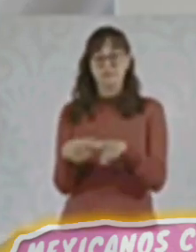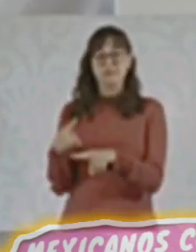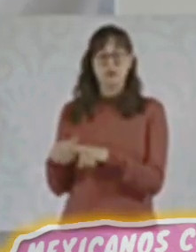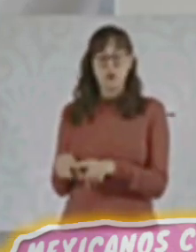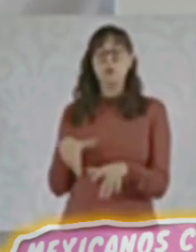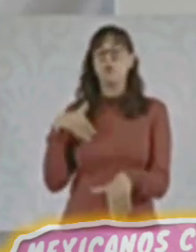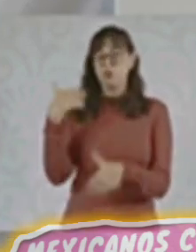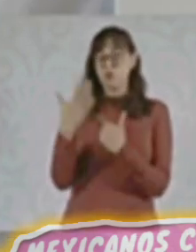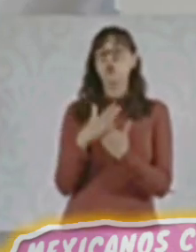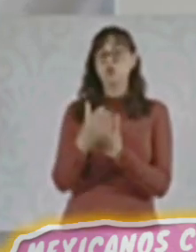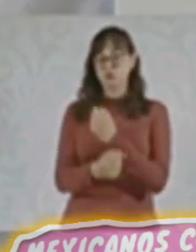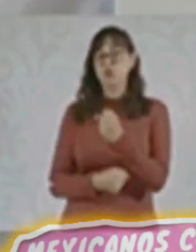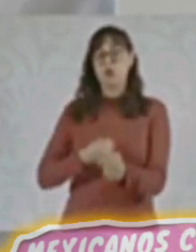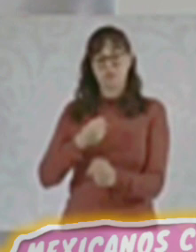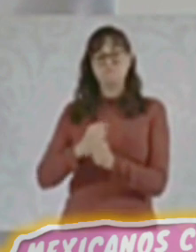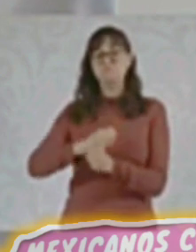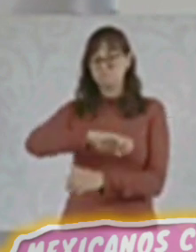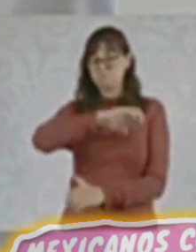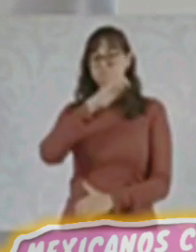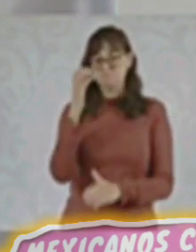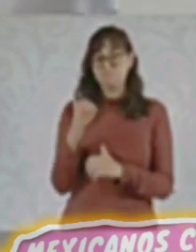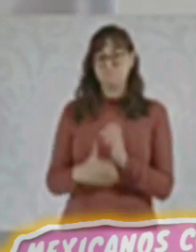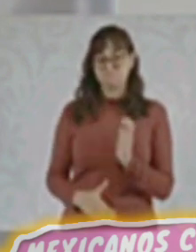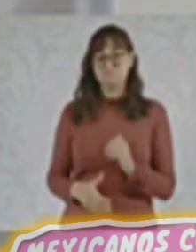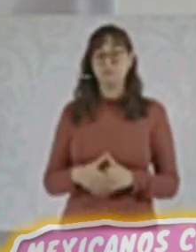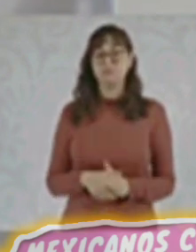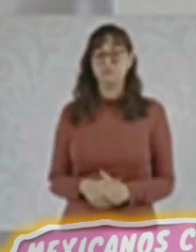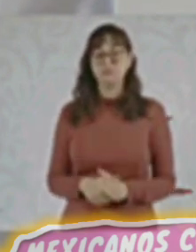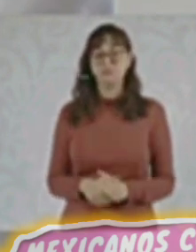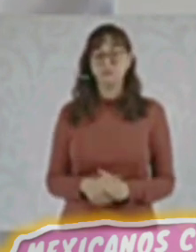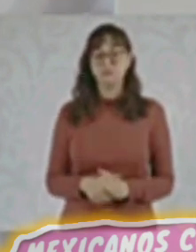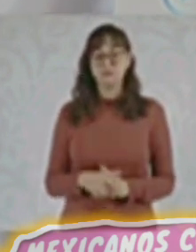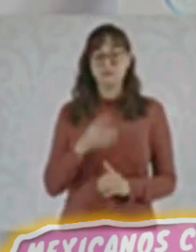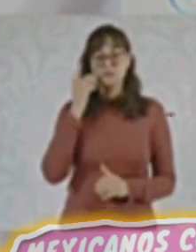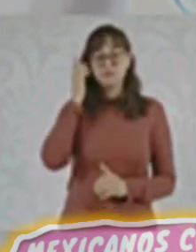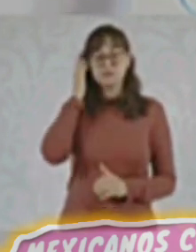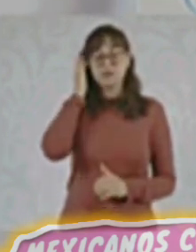primer trimestre del próximo año.